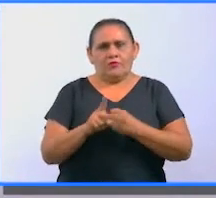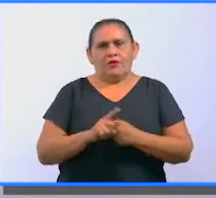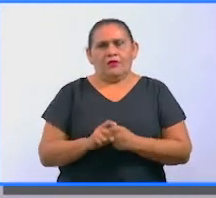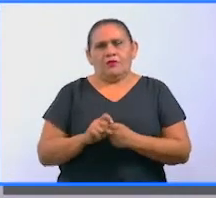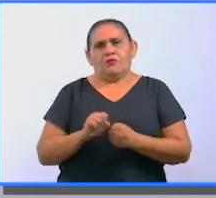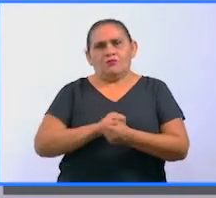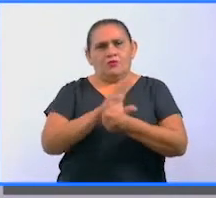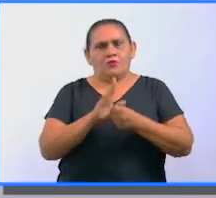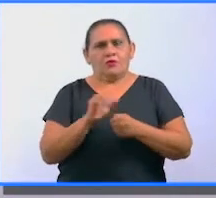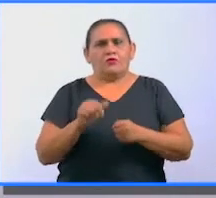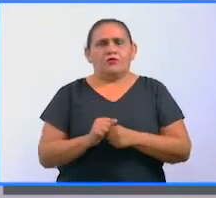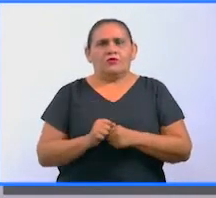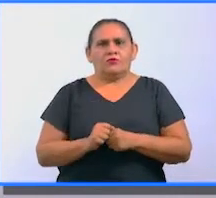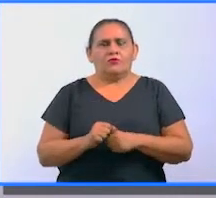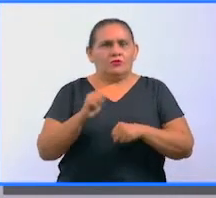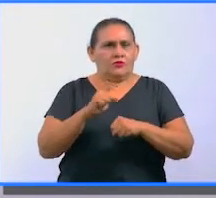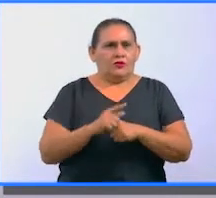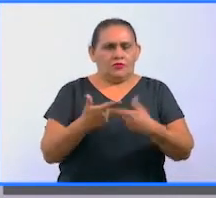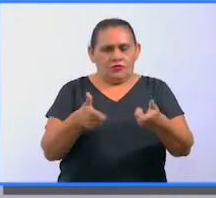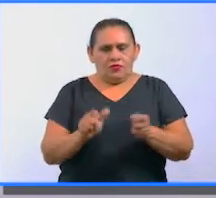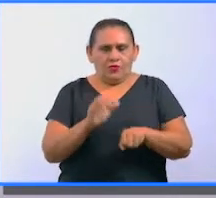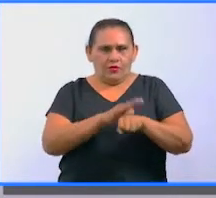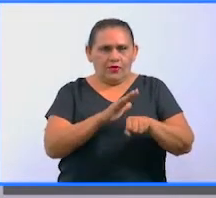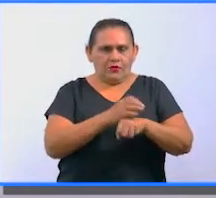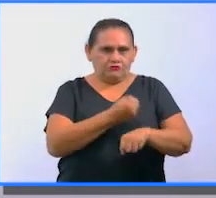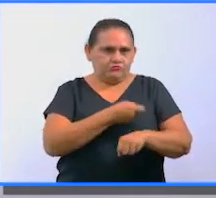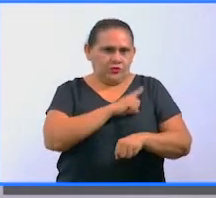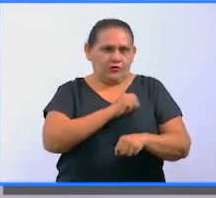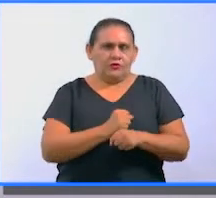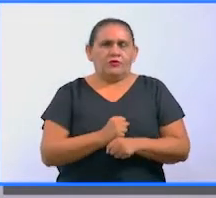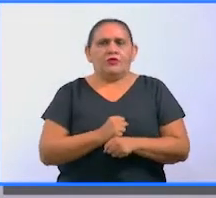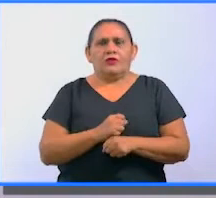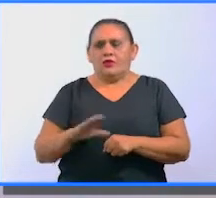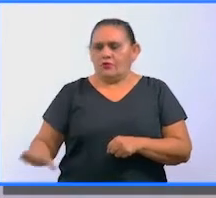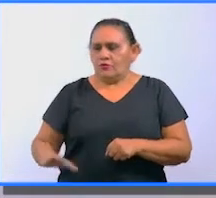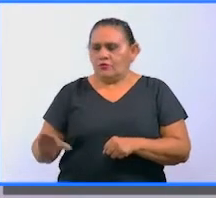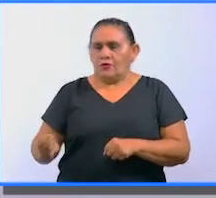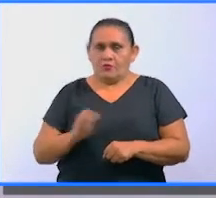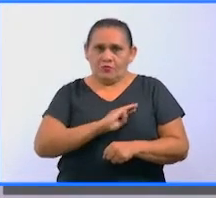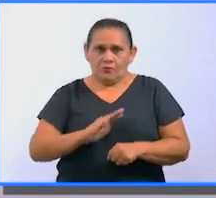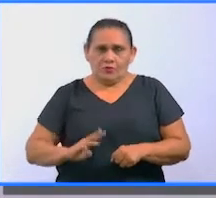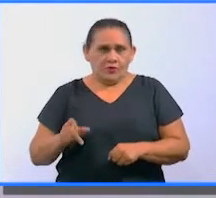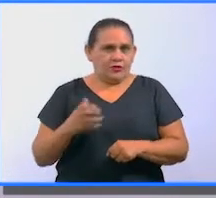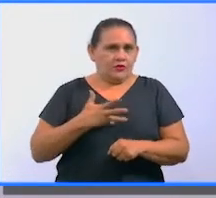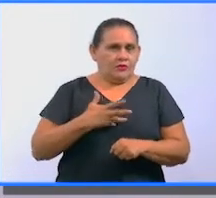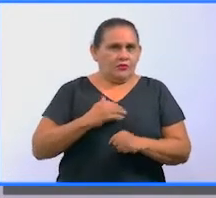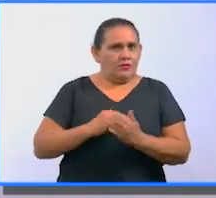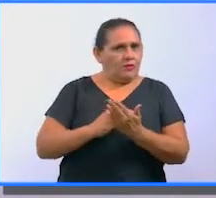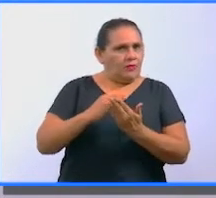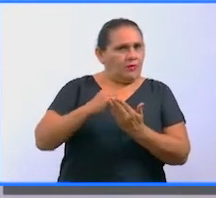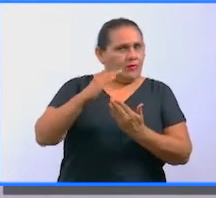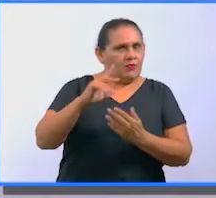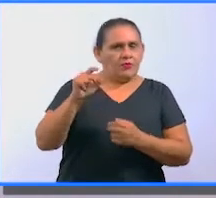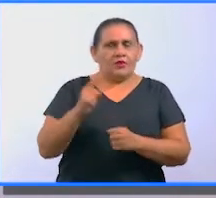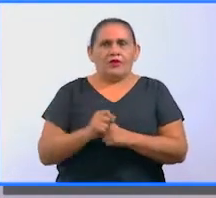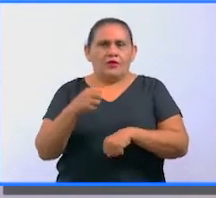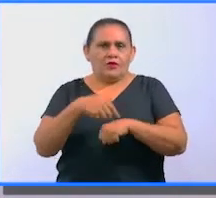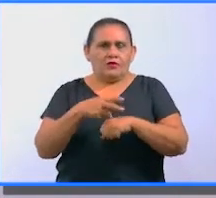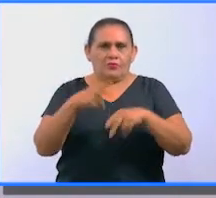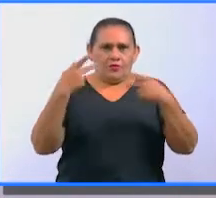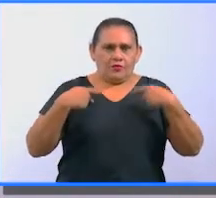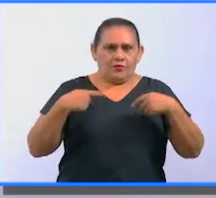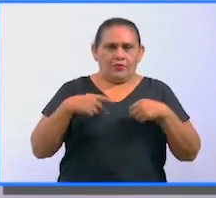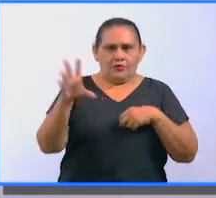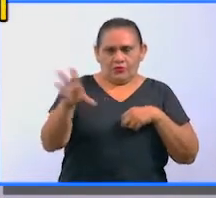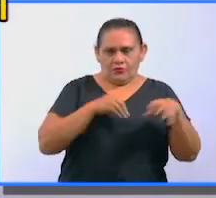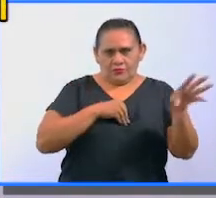presencia de brigadas de amigos de la salud en los municipios, colonias y comisarías que presentan una tendencia al alza en el número de personas